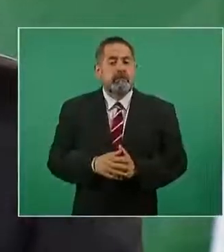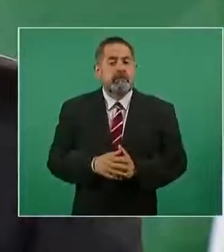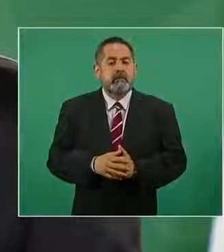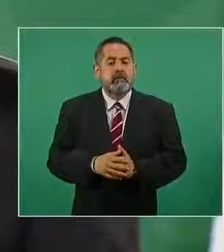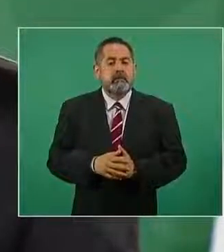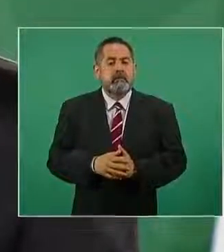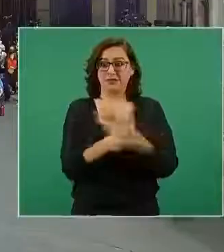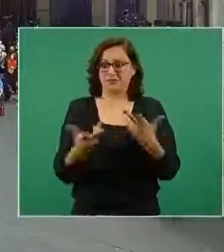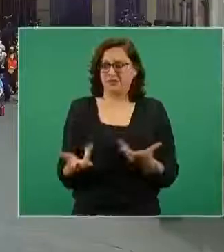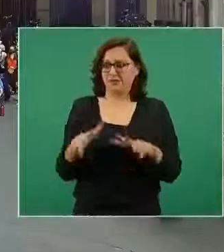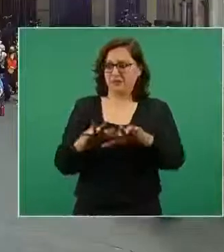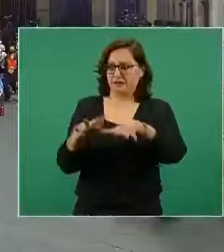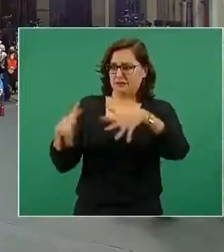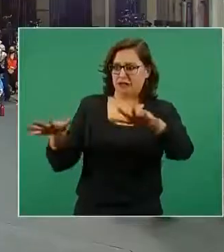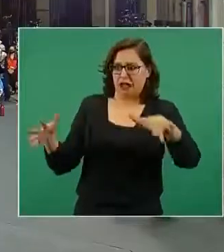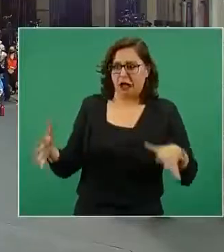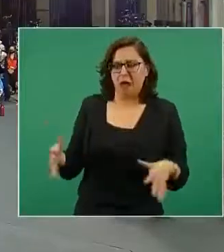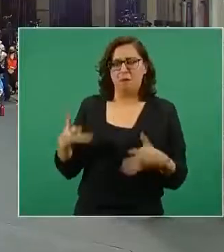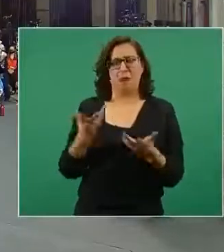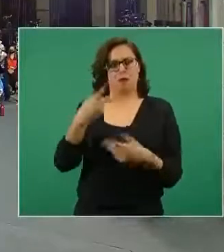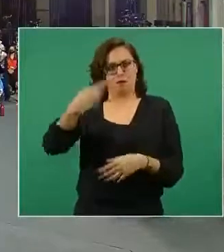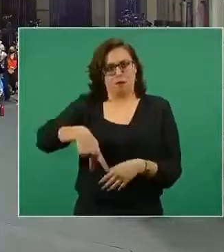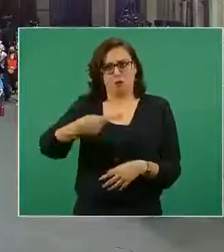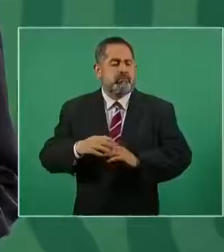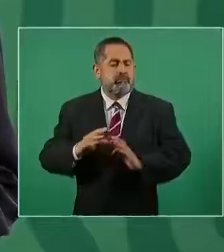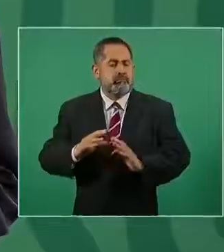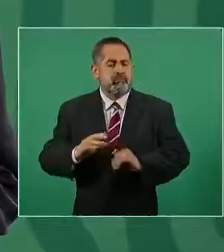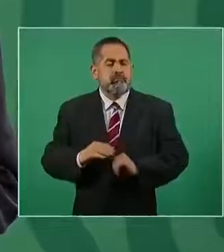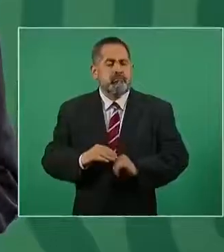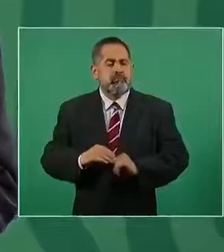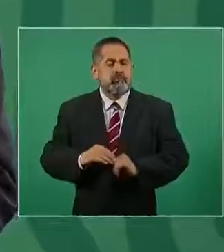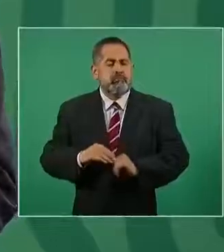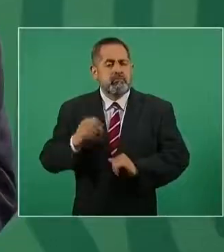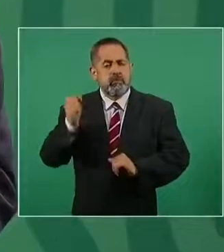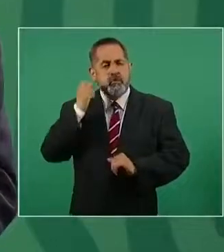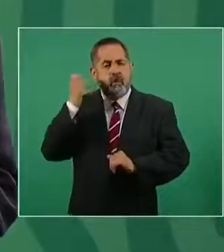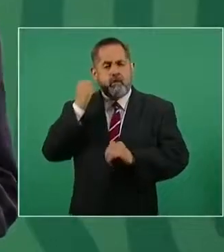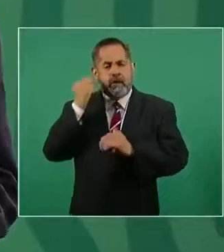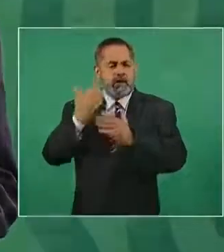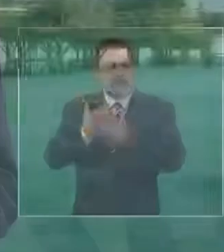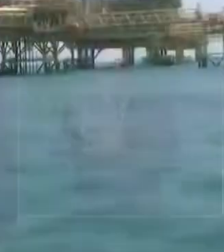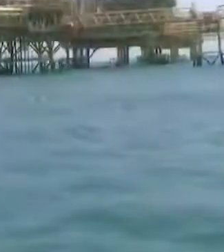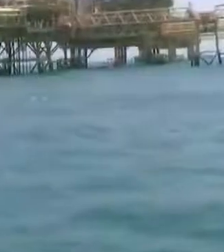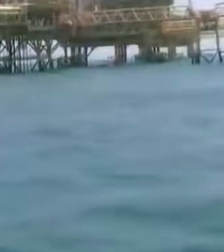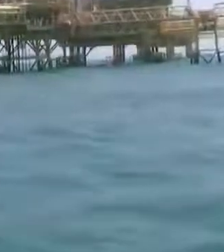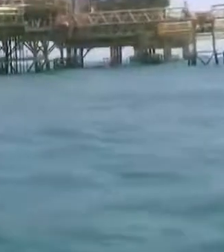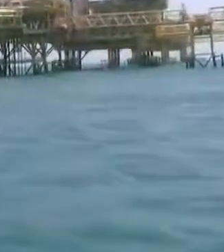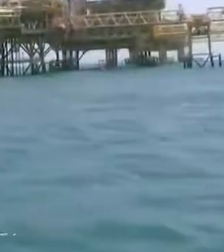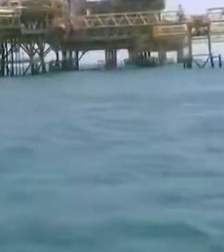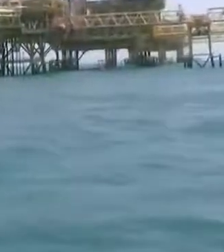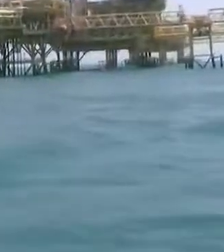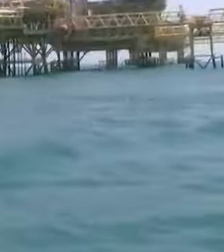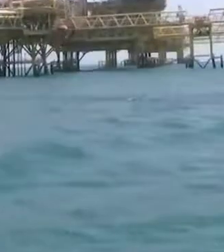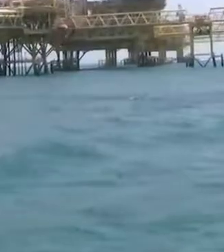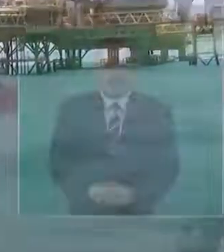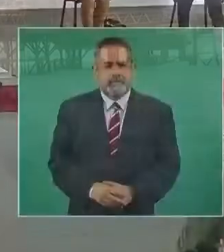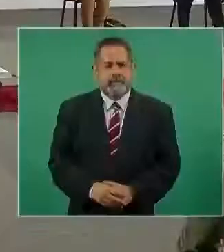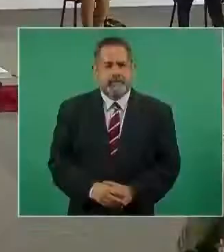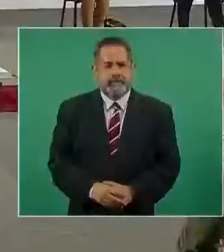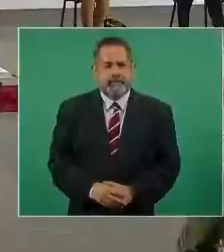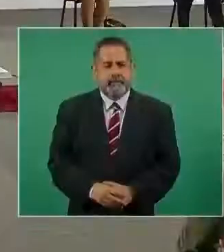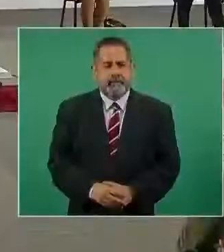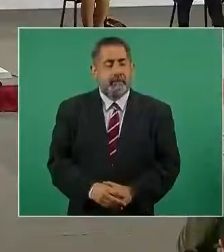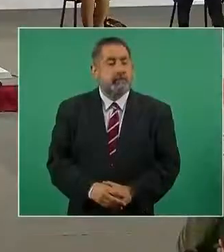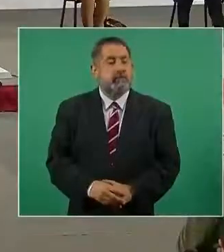Andrés Manuel López Obrador, también se comprometió. Dijo que evitaría la exportación de petróleo crudo y la compra de gasolina para evitar el